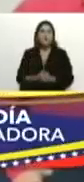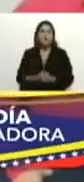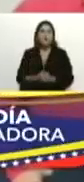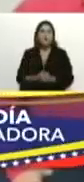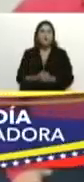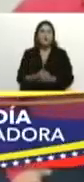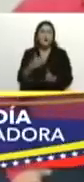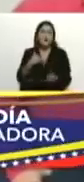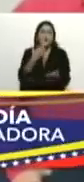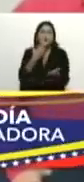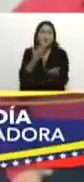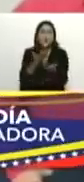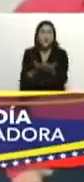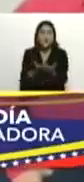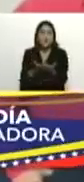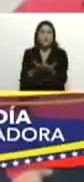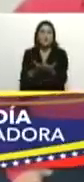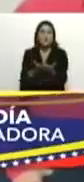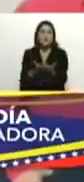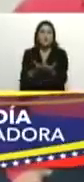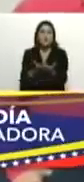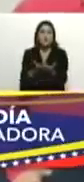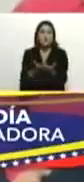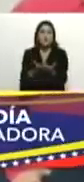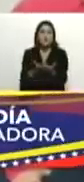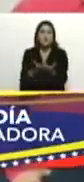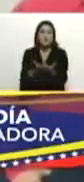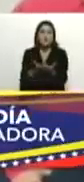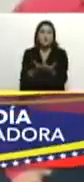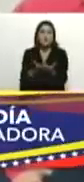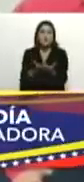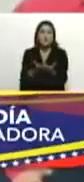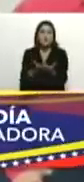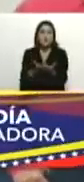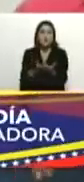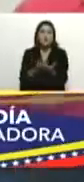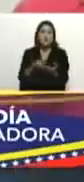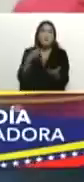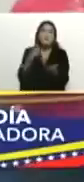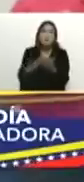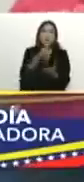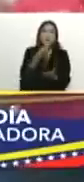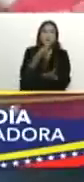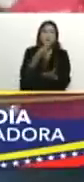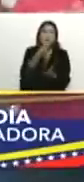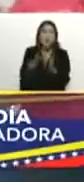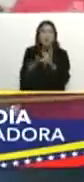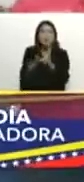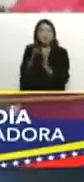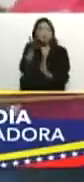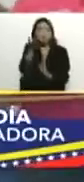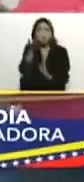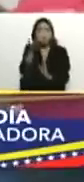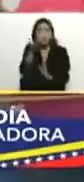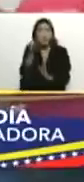hago, que nosotros debemos llevar el sexta ticket mucho más arriba y equilibrar estos 60